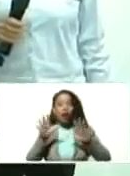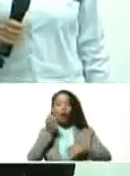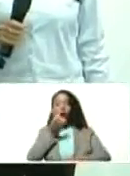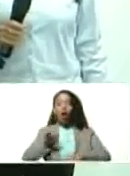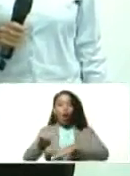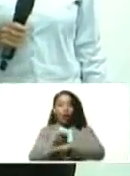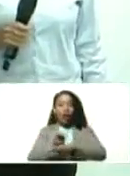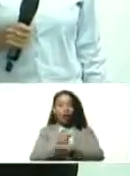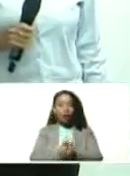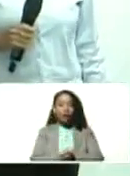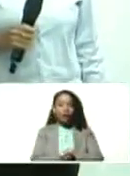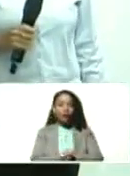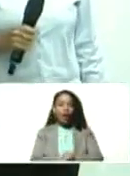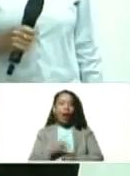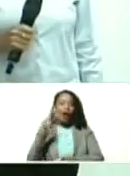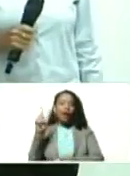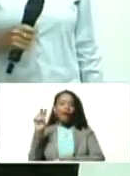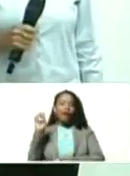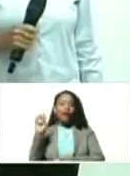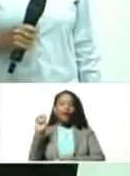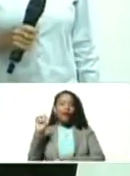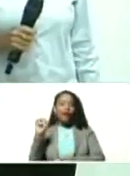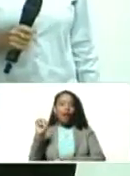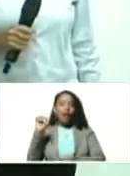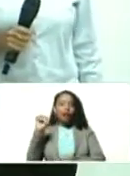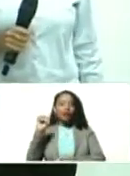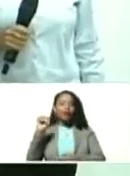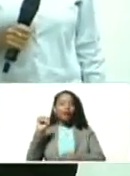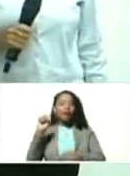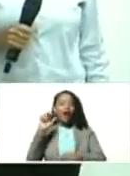gobierno, de la BEN-APP, de la línea